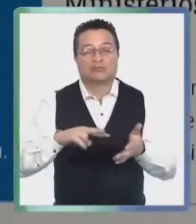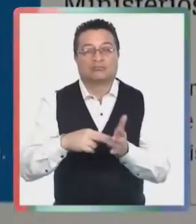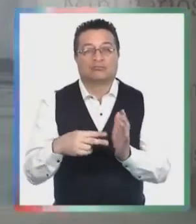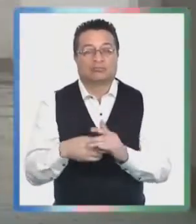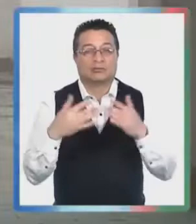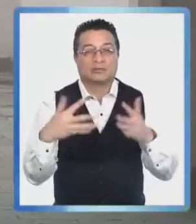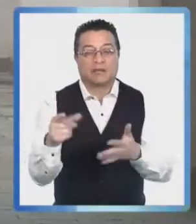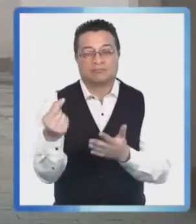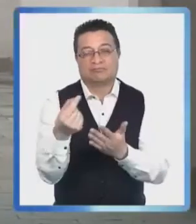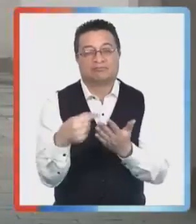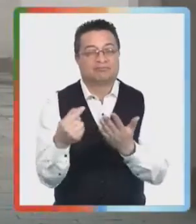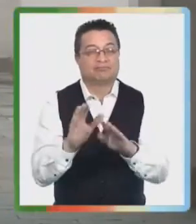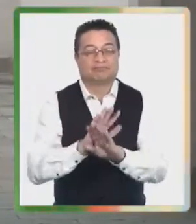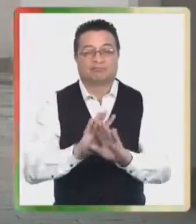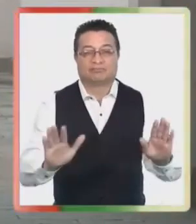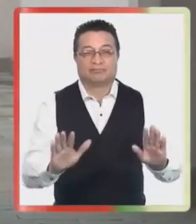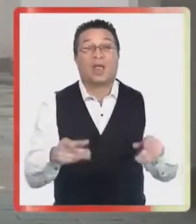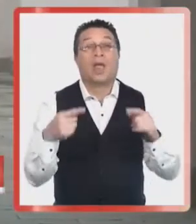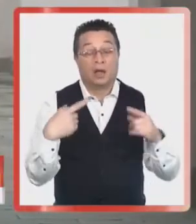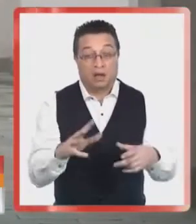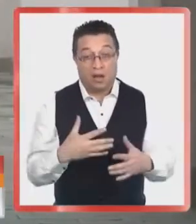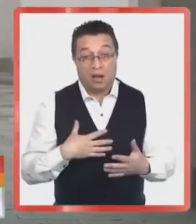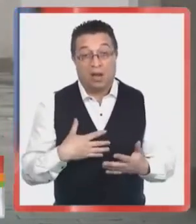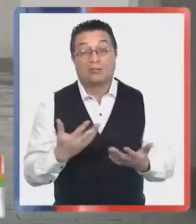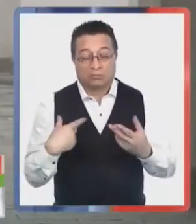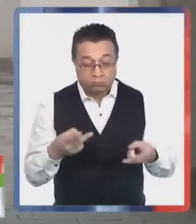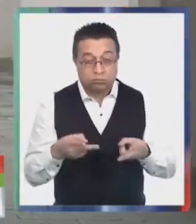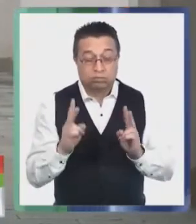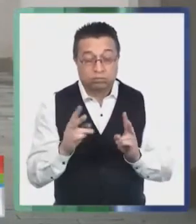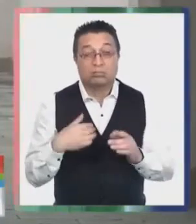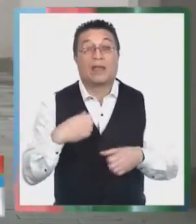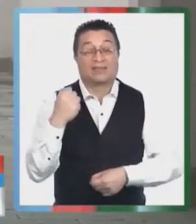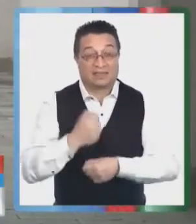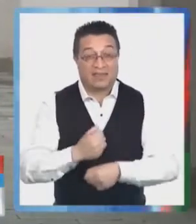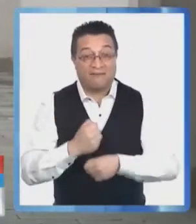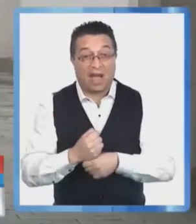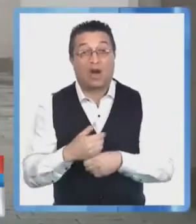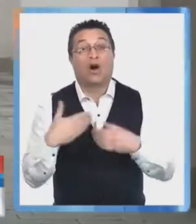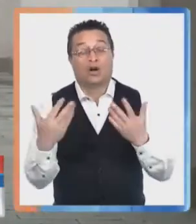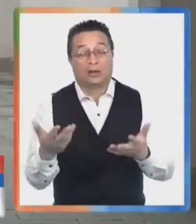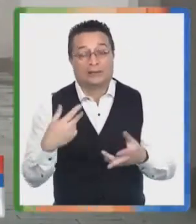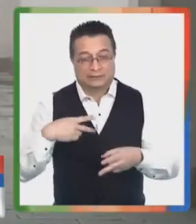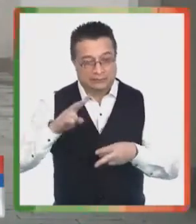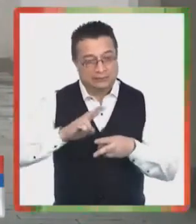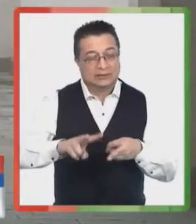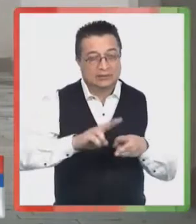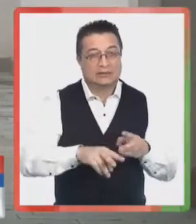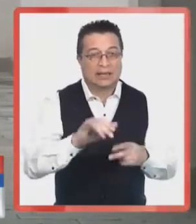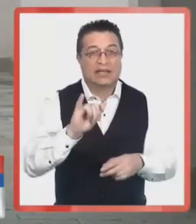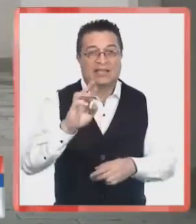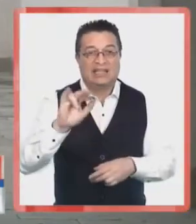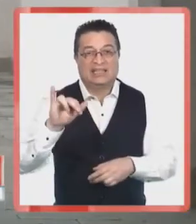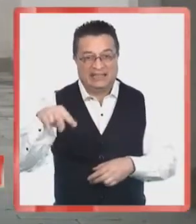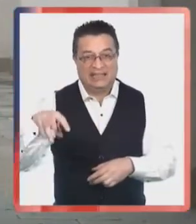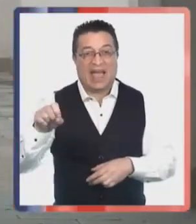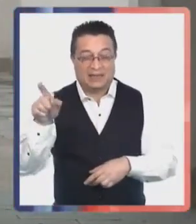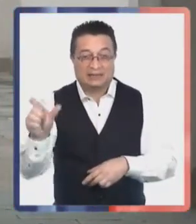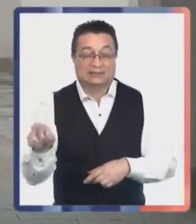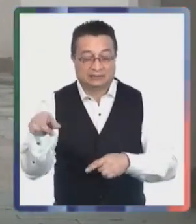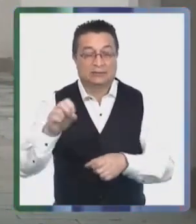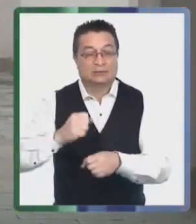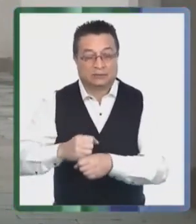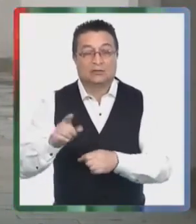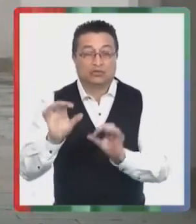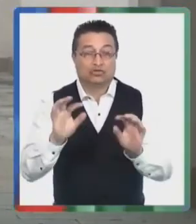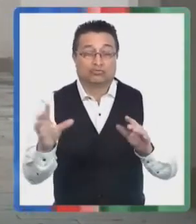superado, corregido, y la disposición y el trabajo que está llevando adelante Irina es justamente lo que se